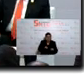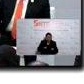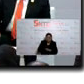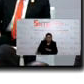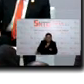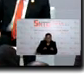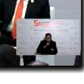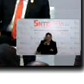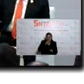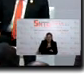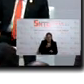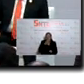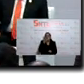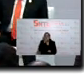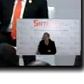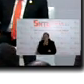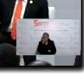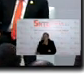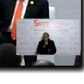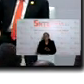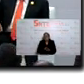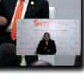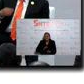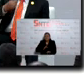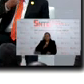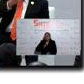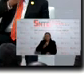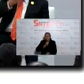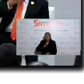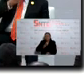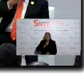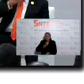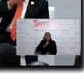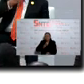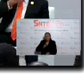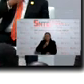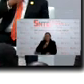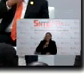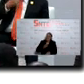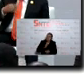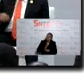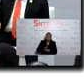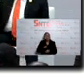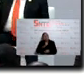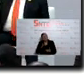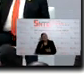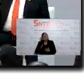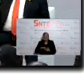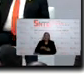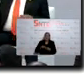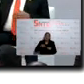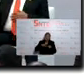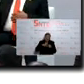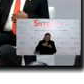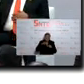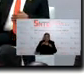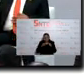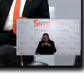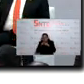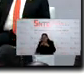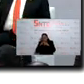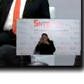La columna roja son puntajes estandarizados que se refieren al